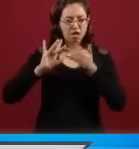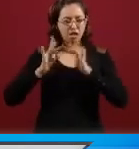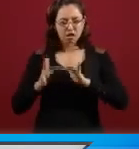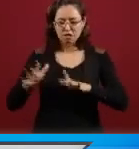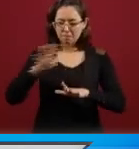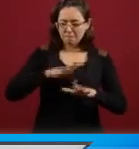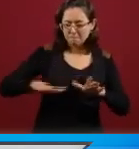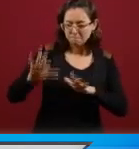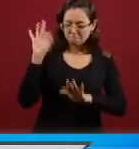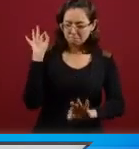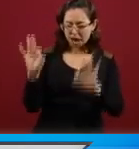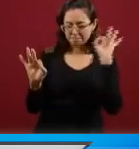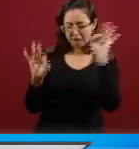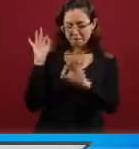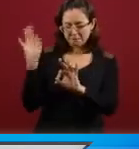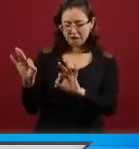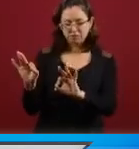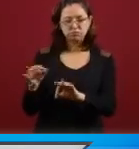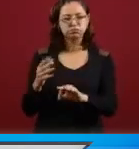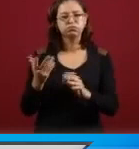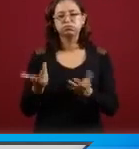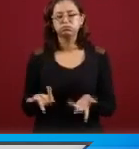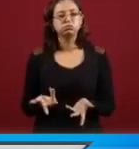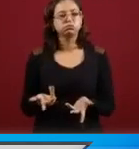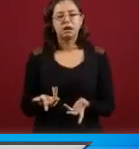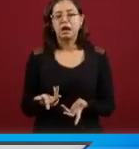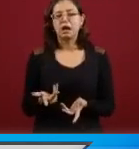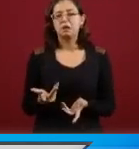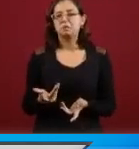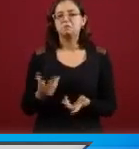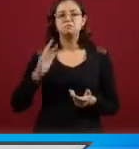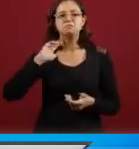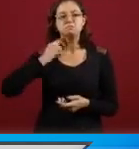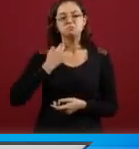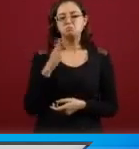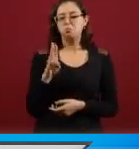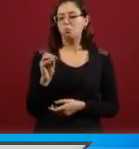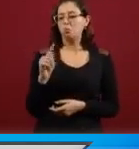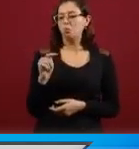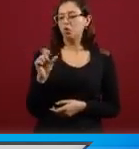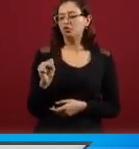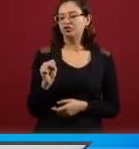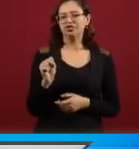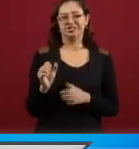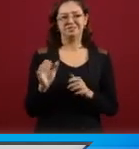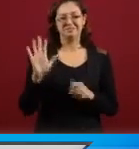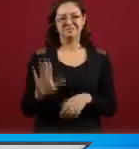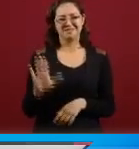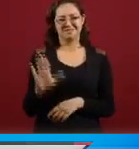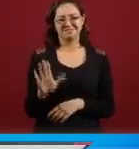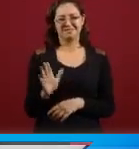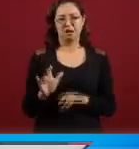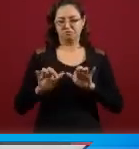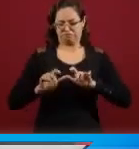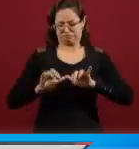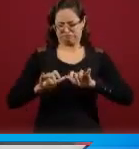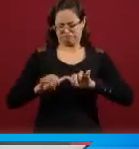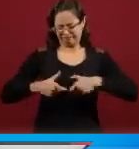Durante su lucha en la oposición padeció el presidente del espionaje del Estado desde 1977,